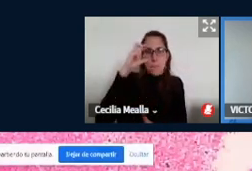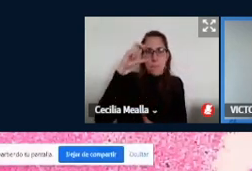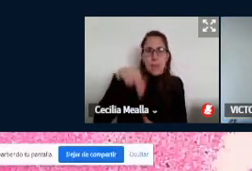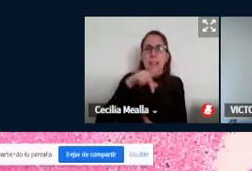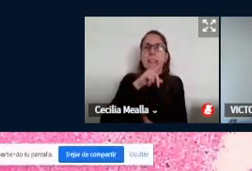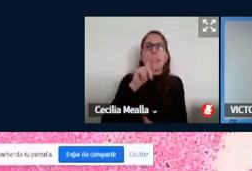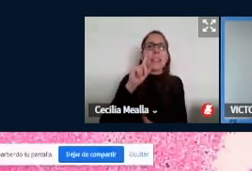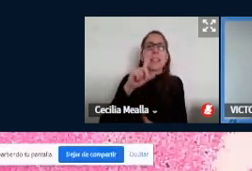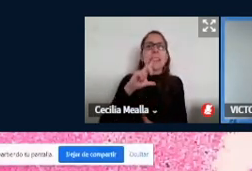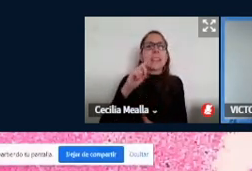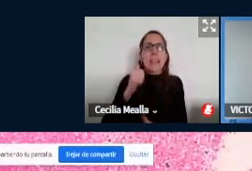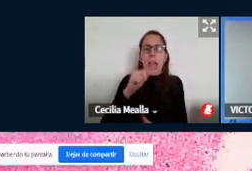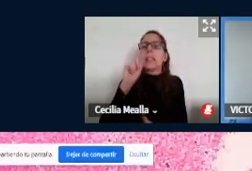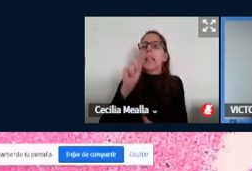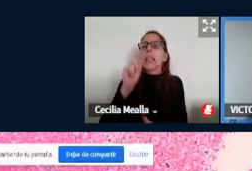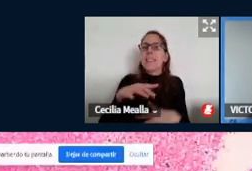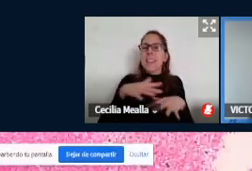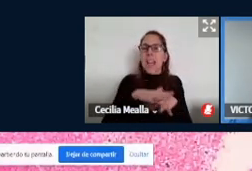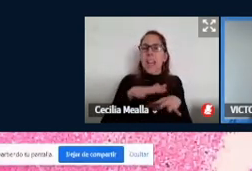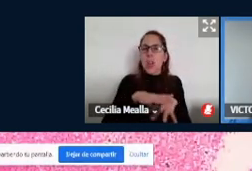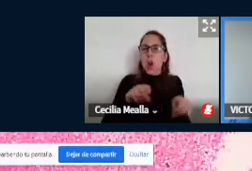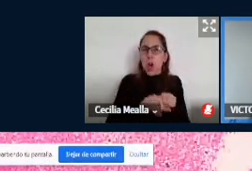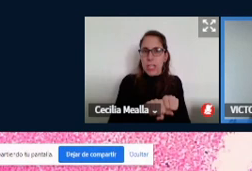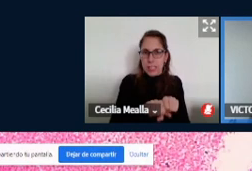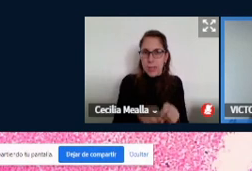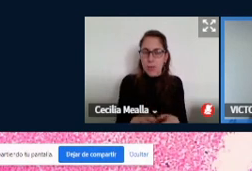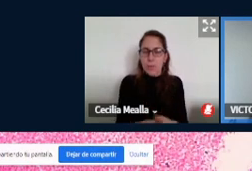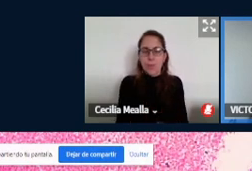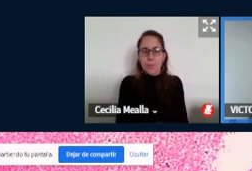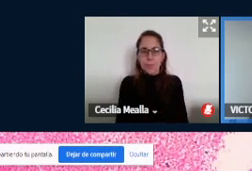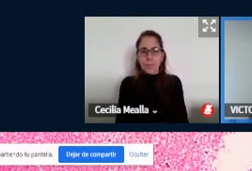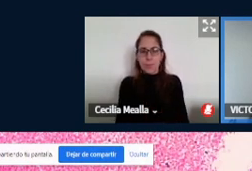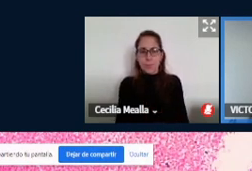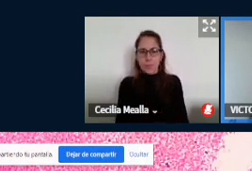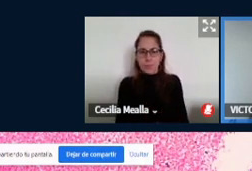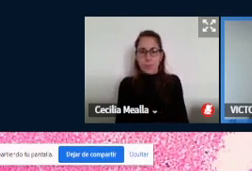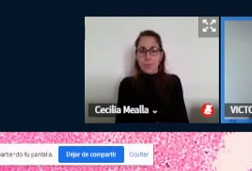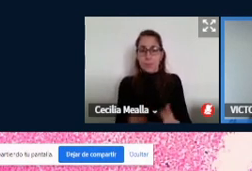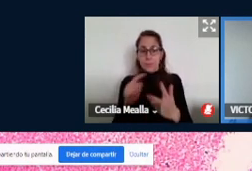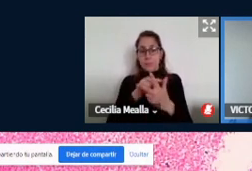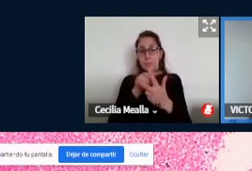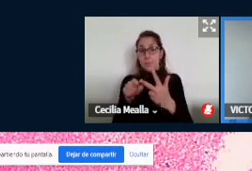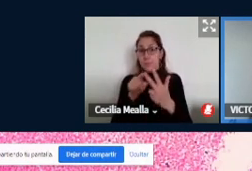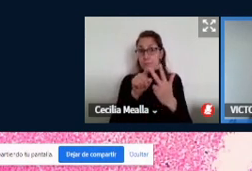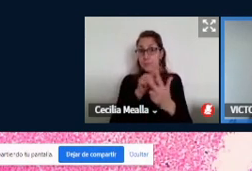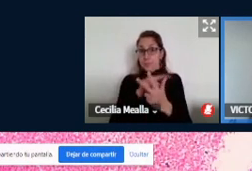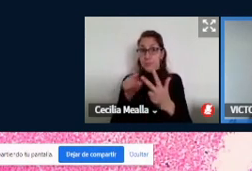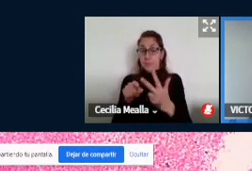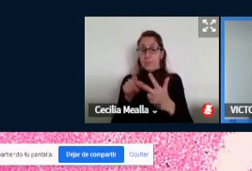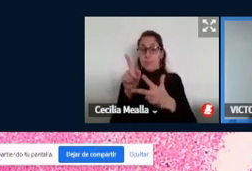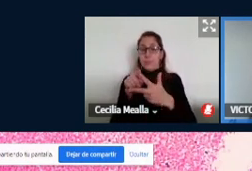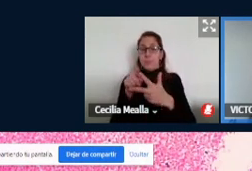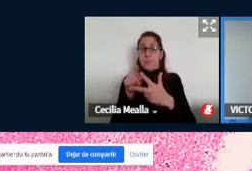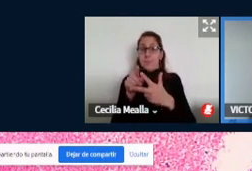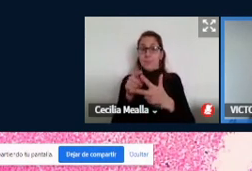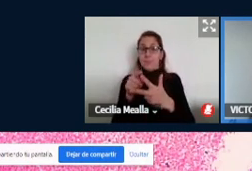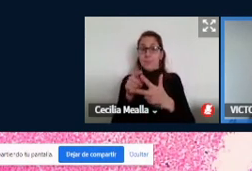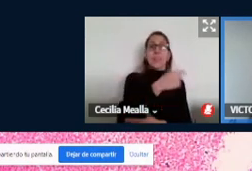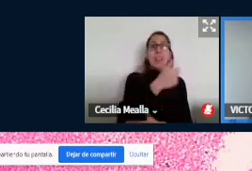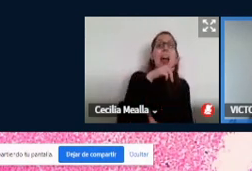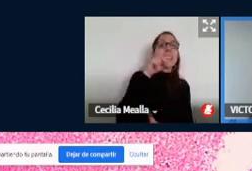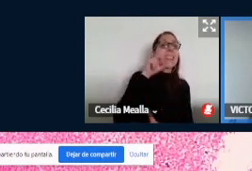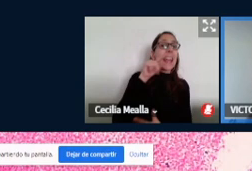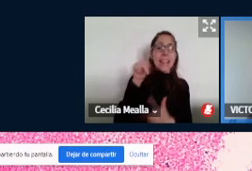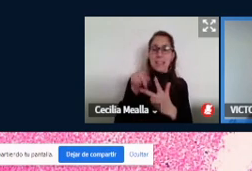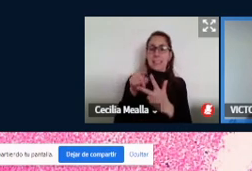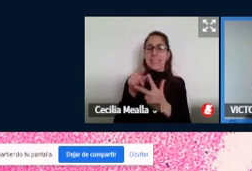conectivo. ¿Sí? Ahora, esto en las arterias, la túnica media es mayor,